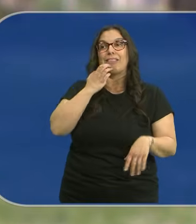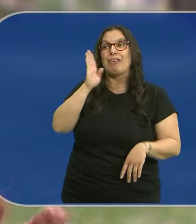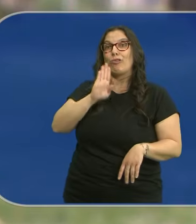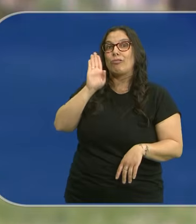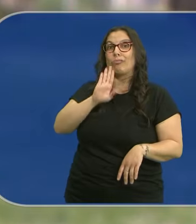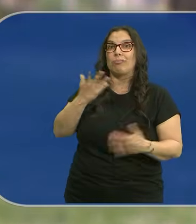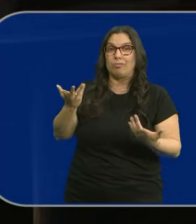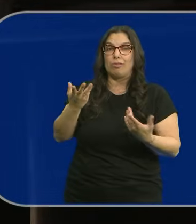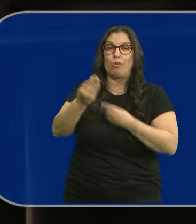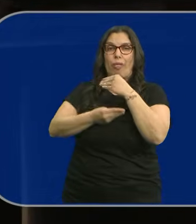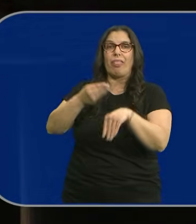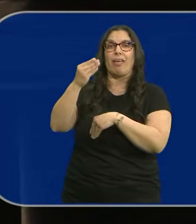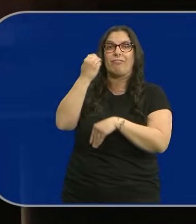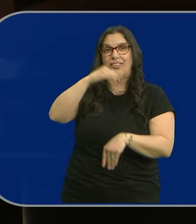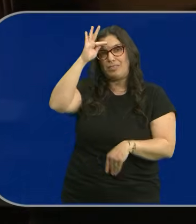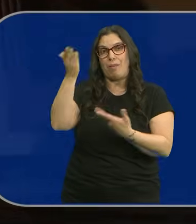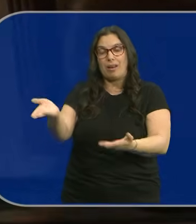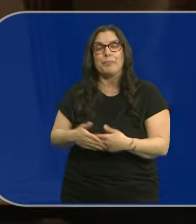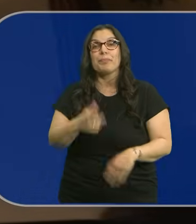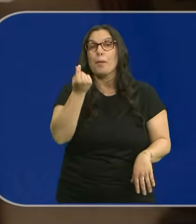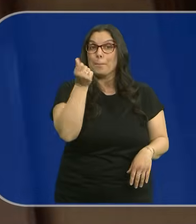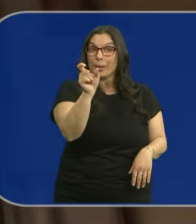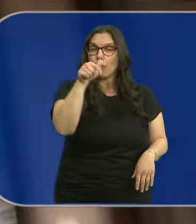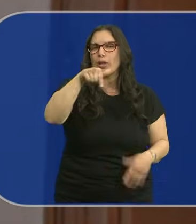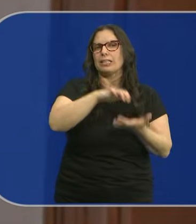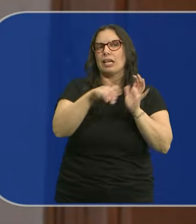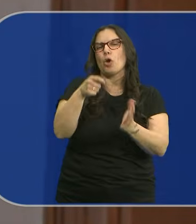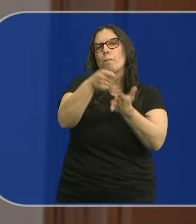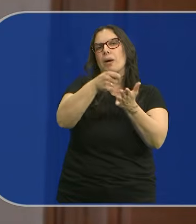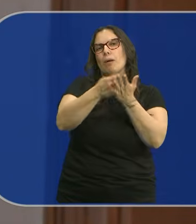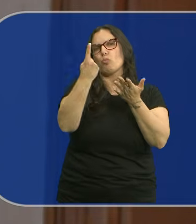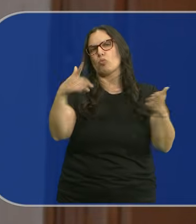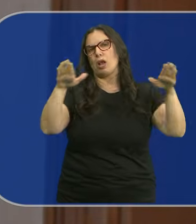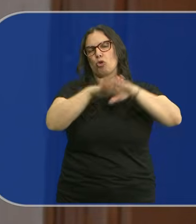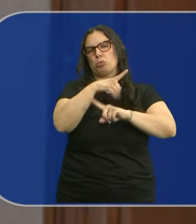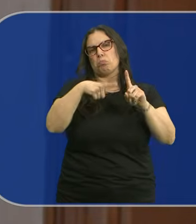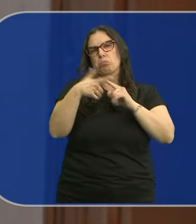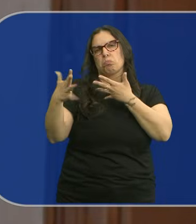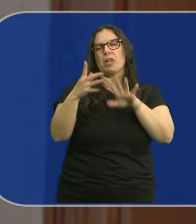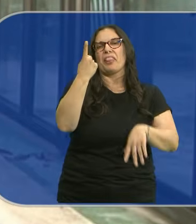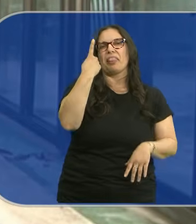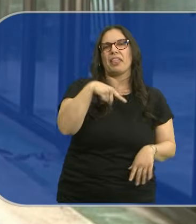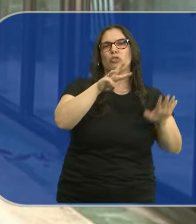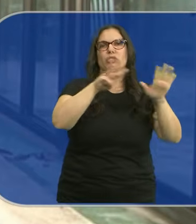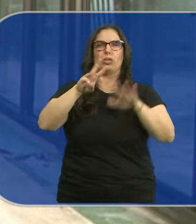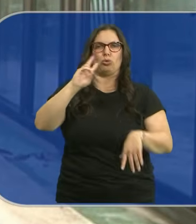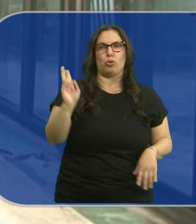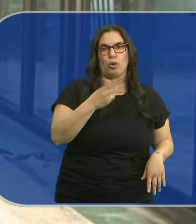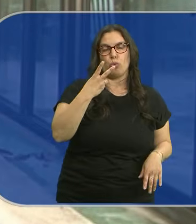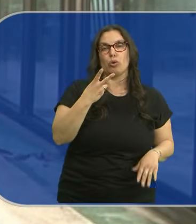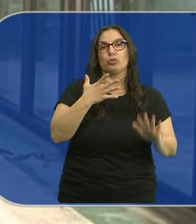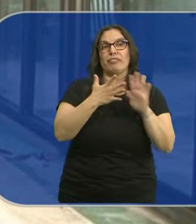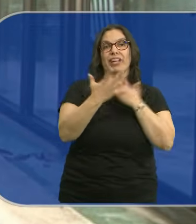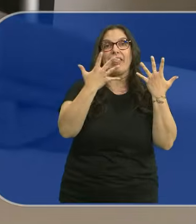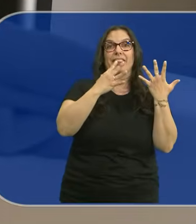de viernes a domingo. Y si nos fijamos en los precios, en Castilla y León pagamos por una noche de media 188 euros,